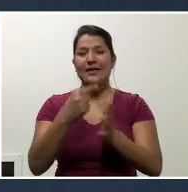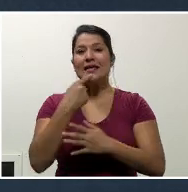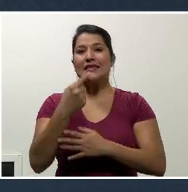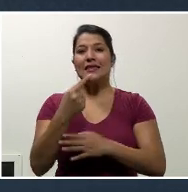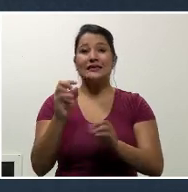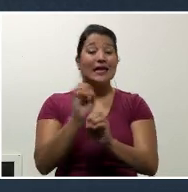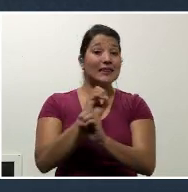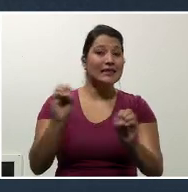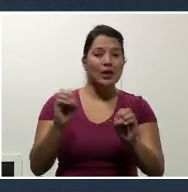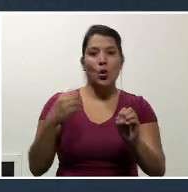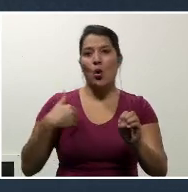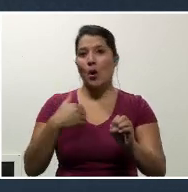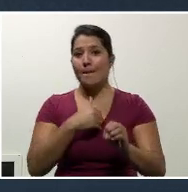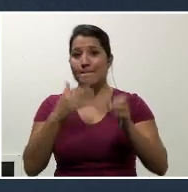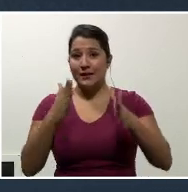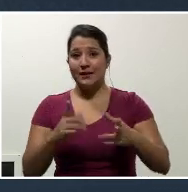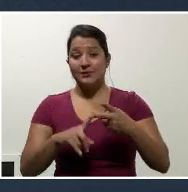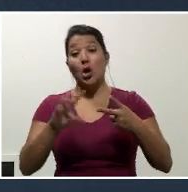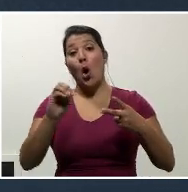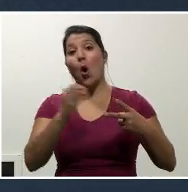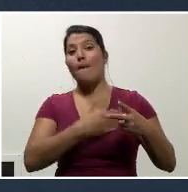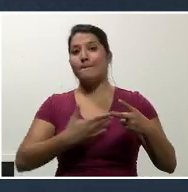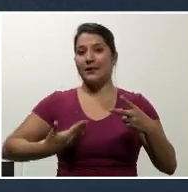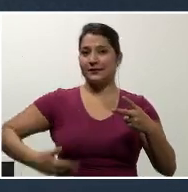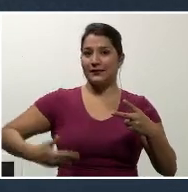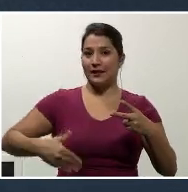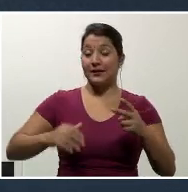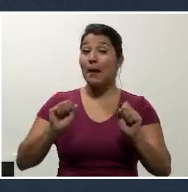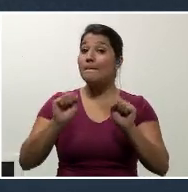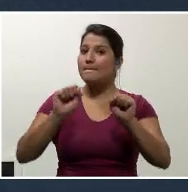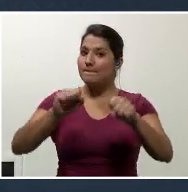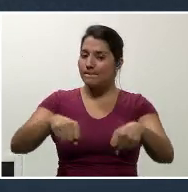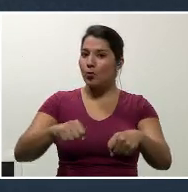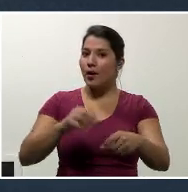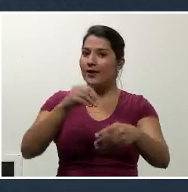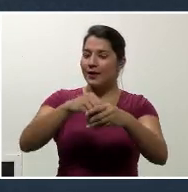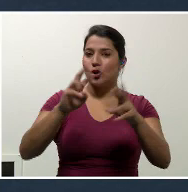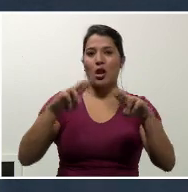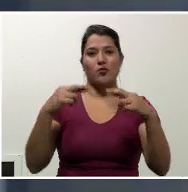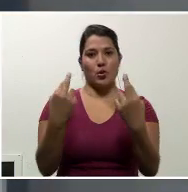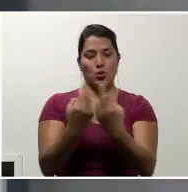o presidente ejecutivo puede tomar parte de estas reuniones partidarias.